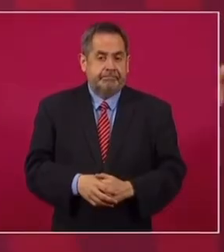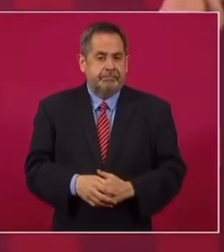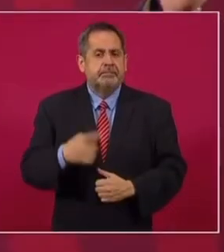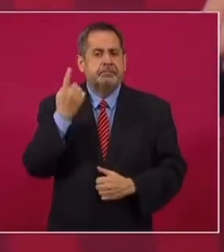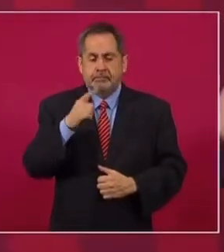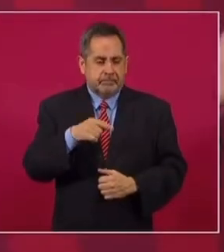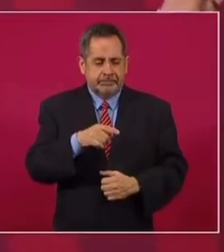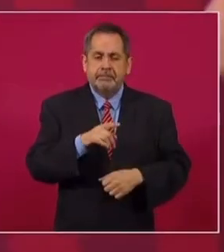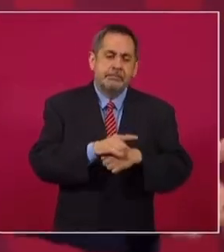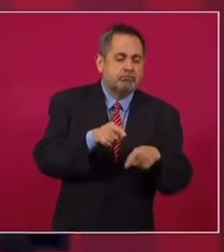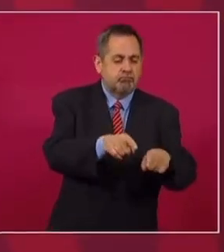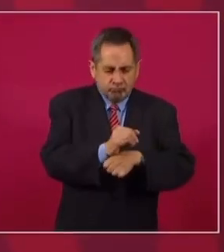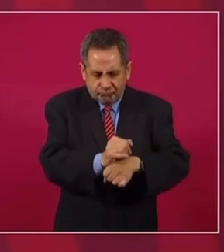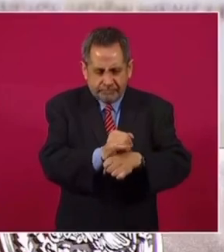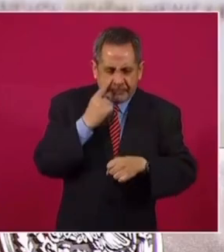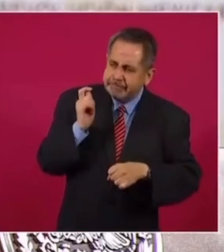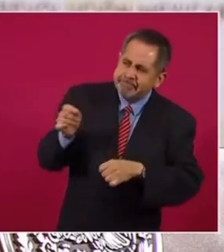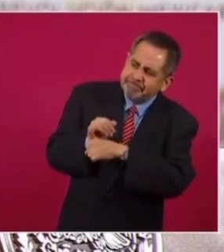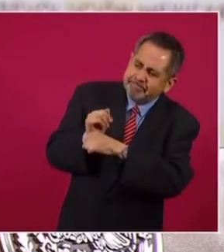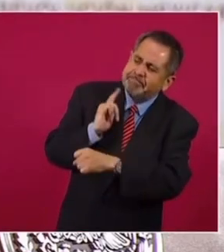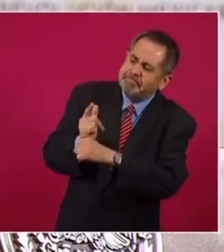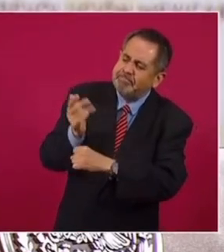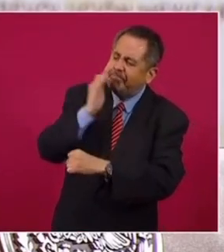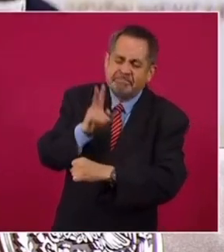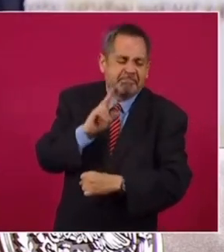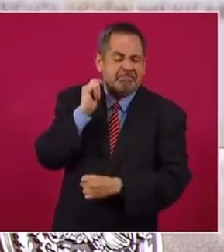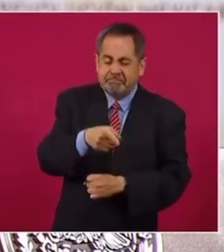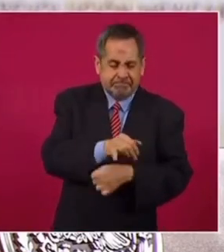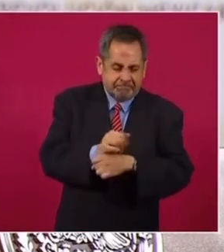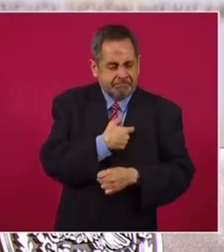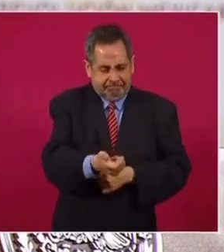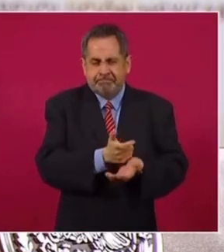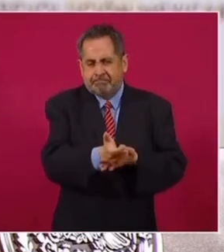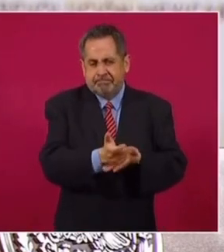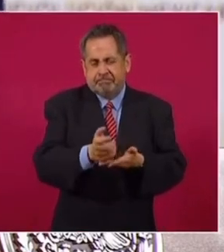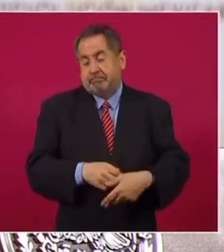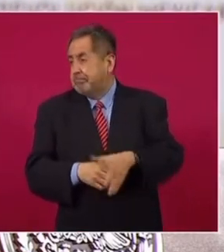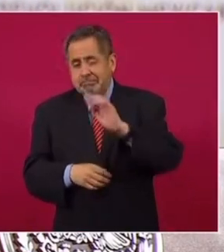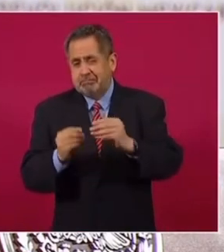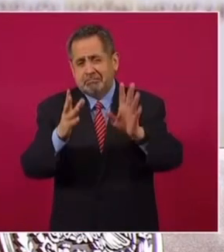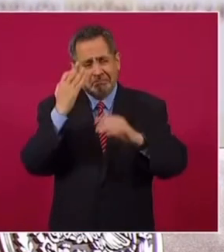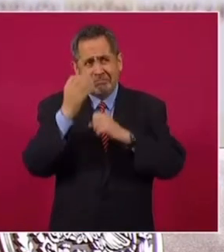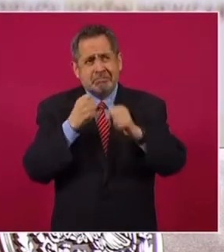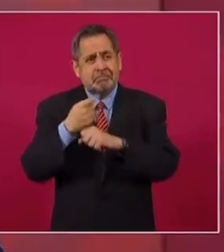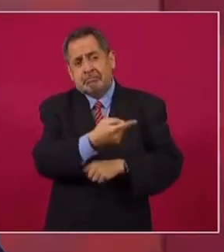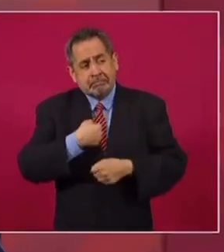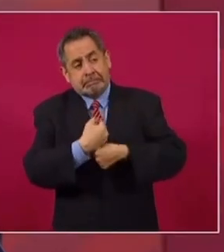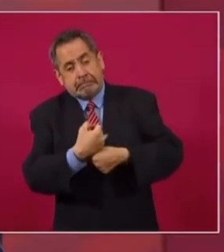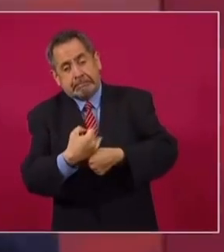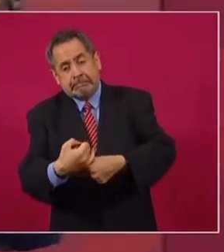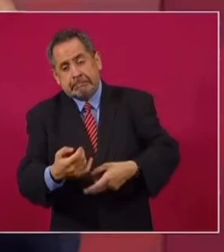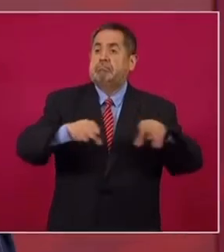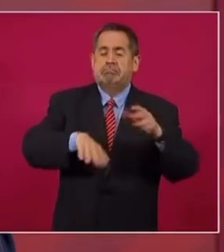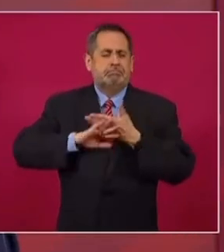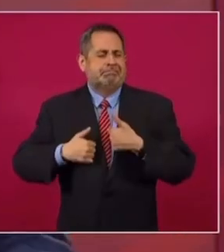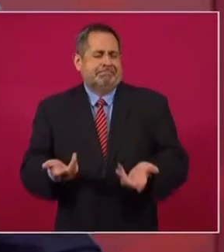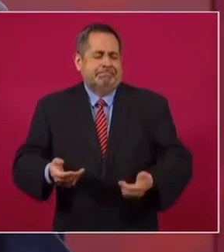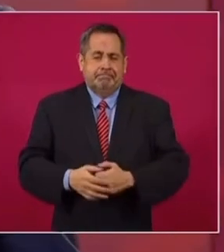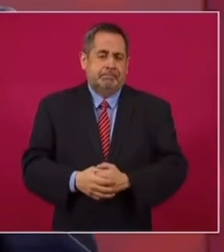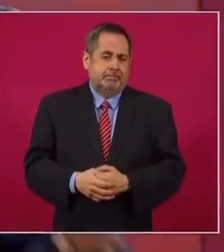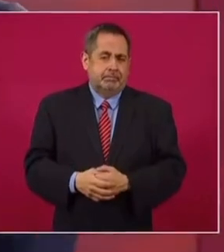para hacer investigaciones en contra nuestras, en contra de nosotros. O sea, imagínense cuántos tiempo, videos.